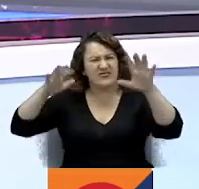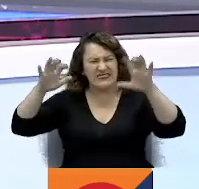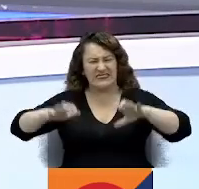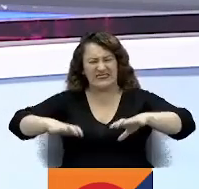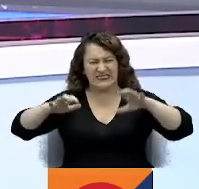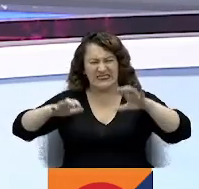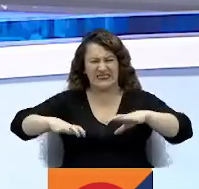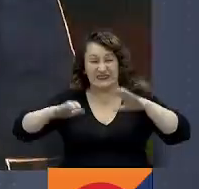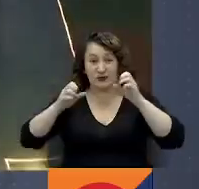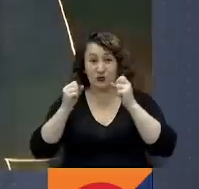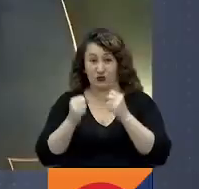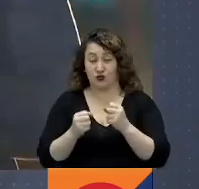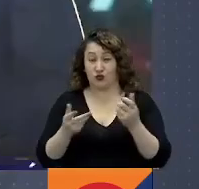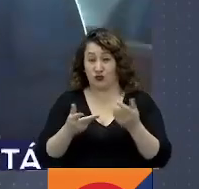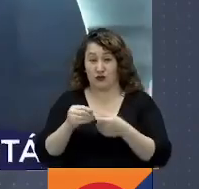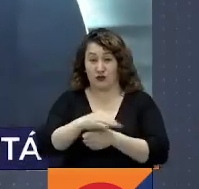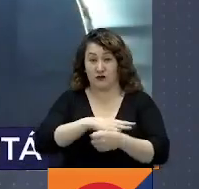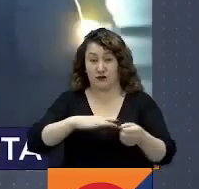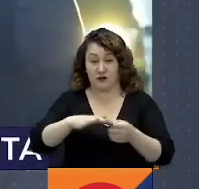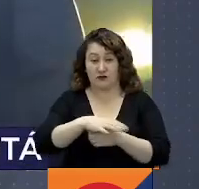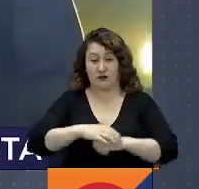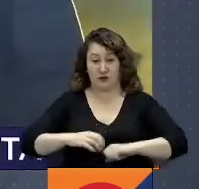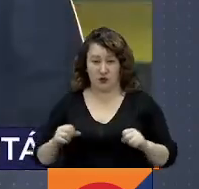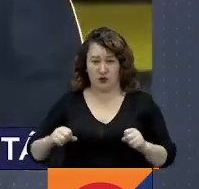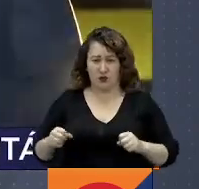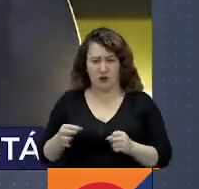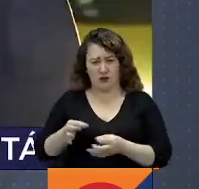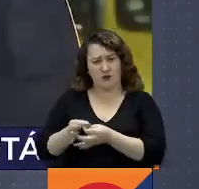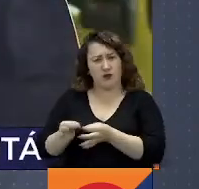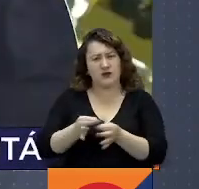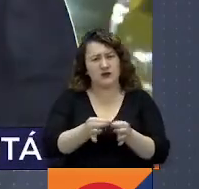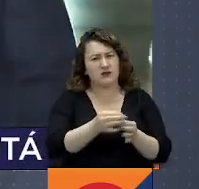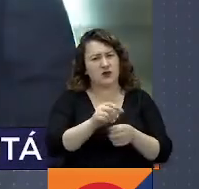Bogotá. ¿Cuáles son los municipios del departamento y